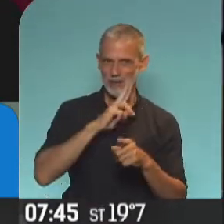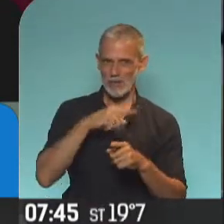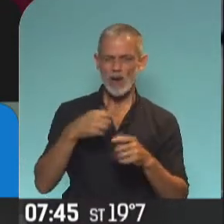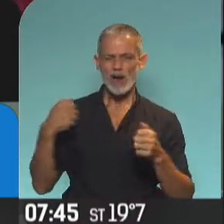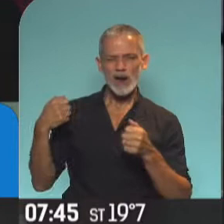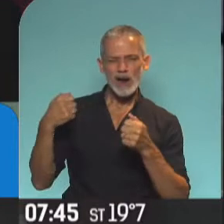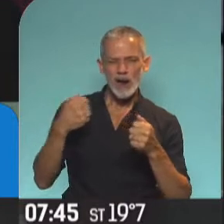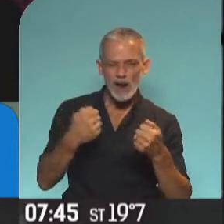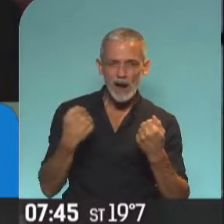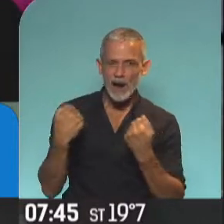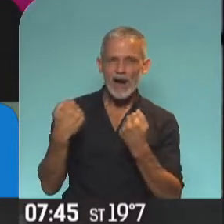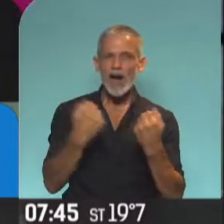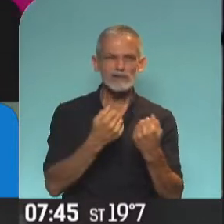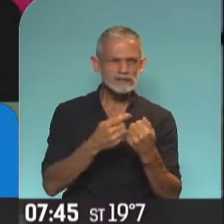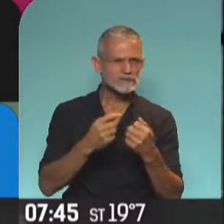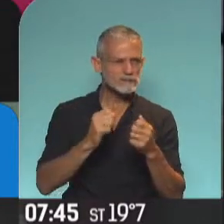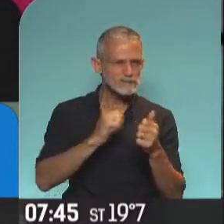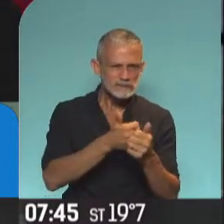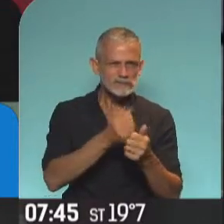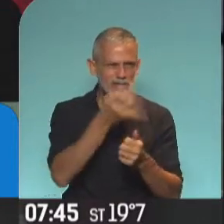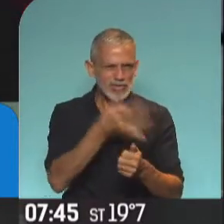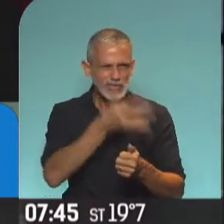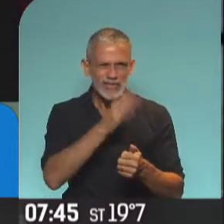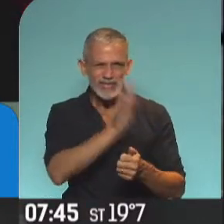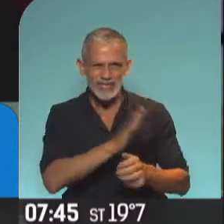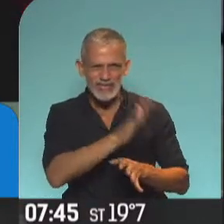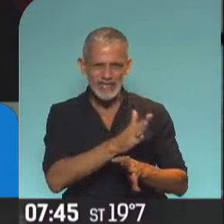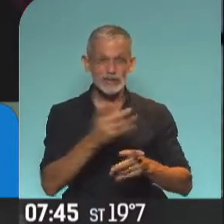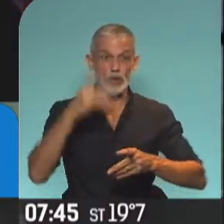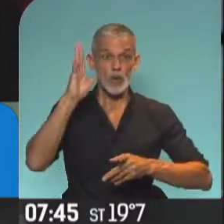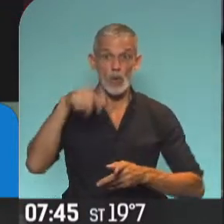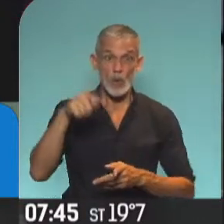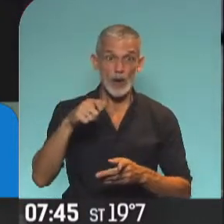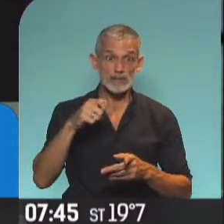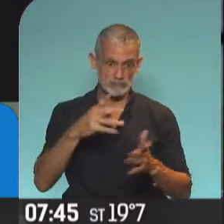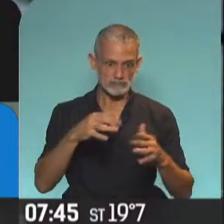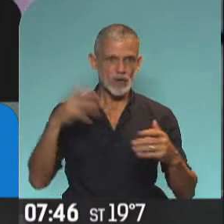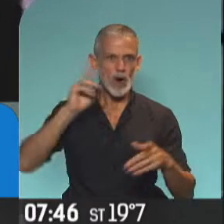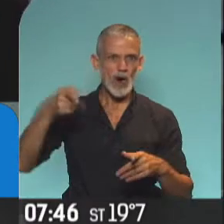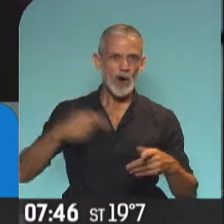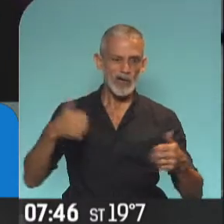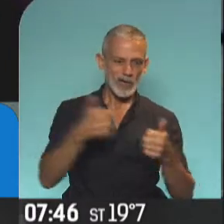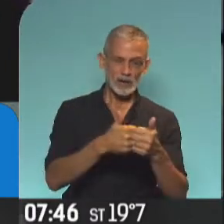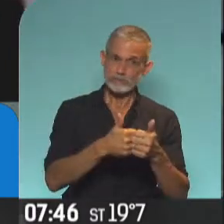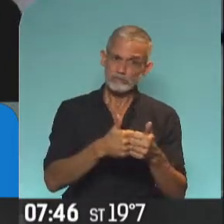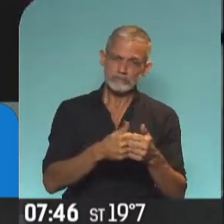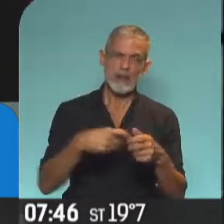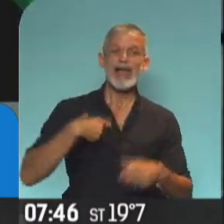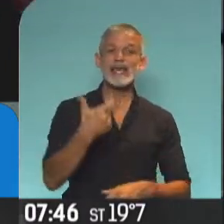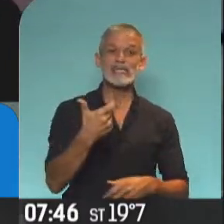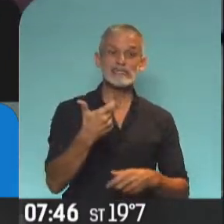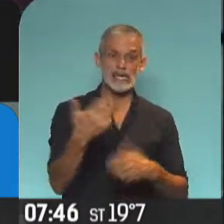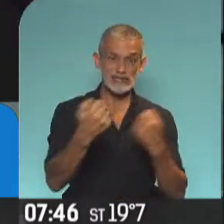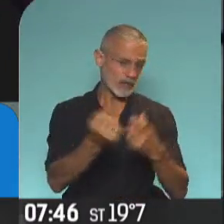a seguir hostigando la y en esta oportunidad el juez frente a la violación del orden de restricción decide quitarle la licencia de conducir